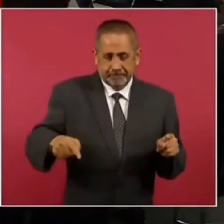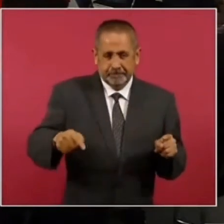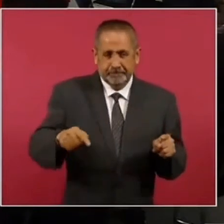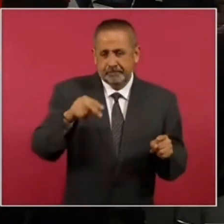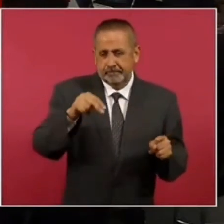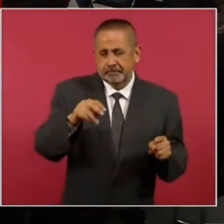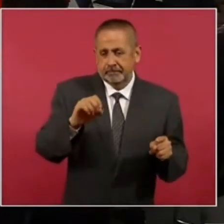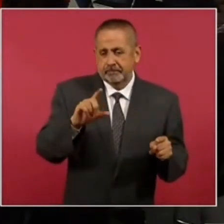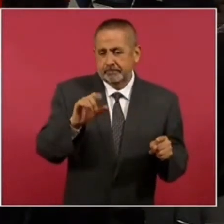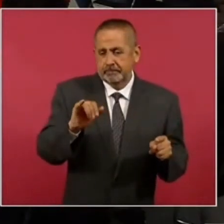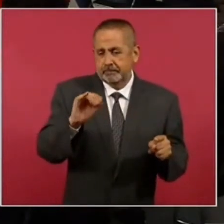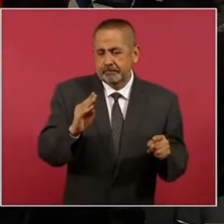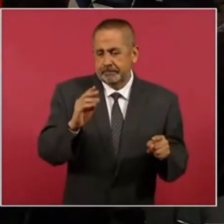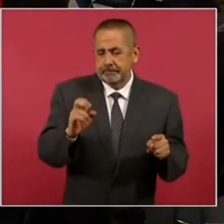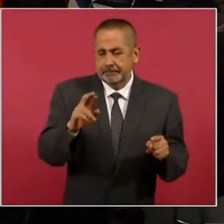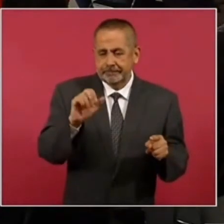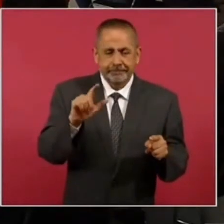periodo